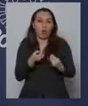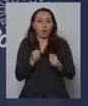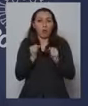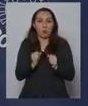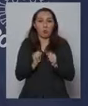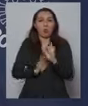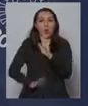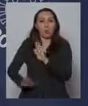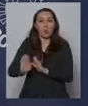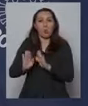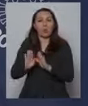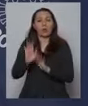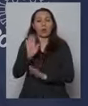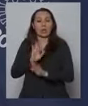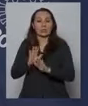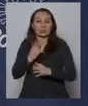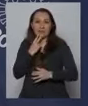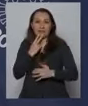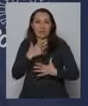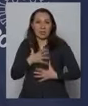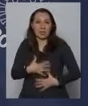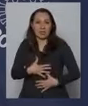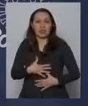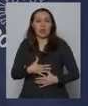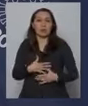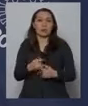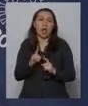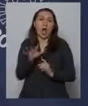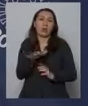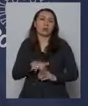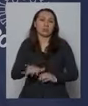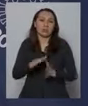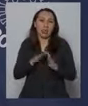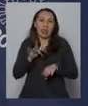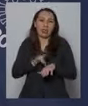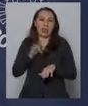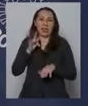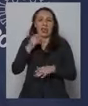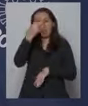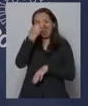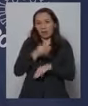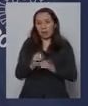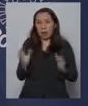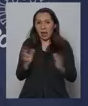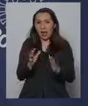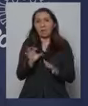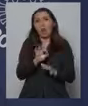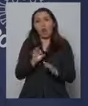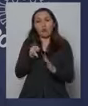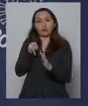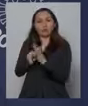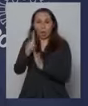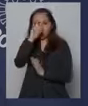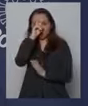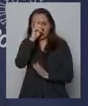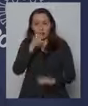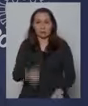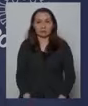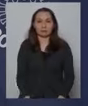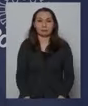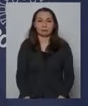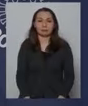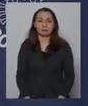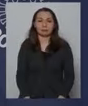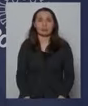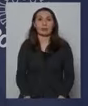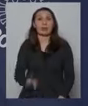poder mantenerlas a resguardo de alguna situación de mayor gravedad, como podría ser una hospitalización.